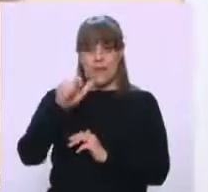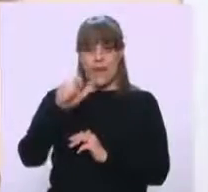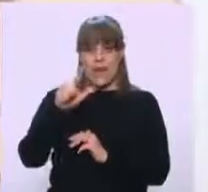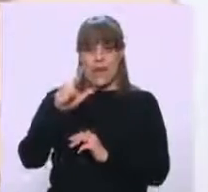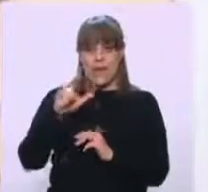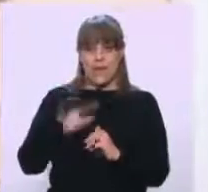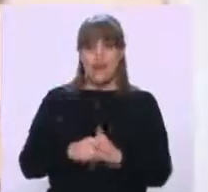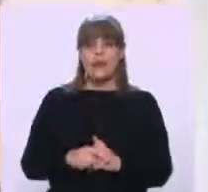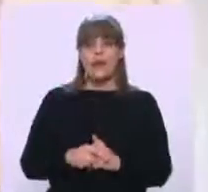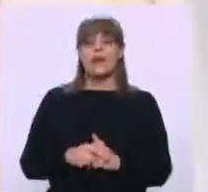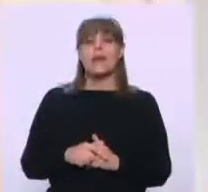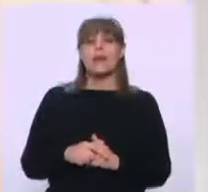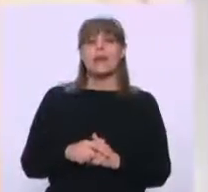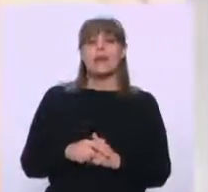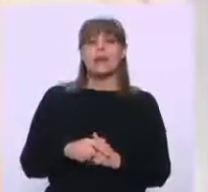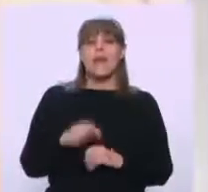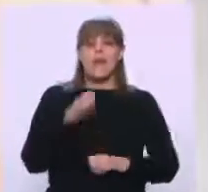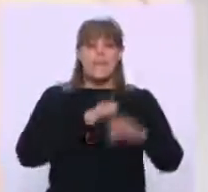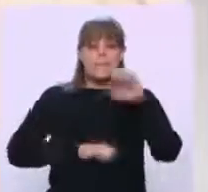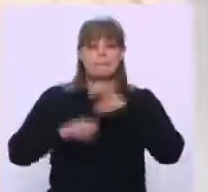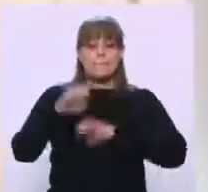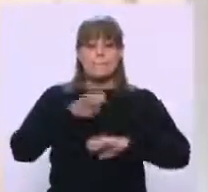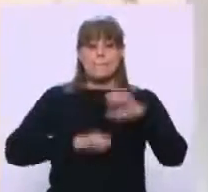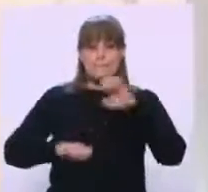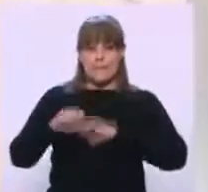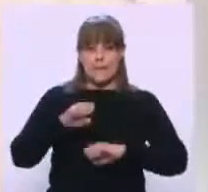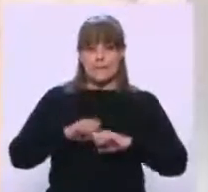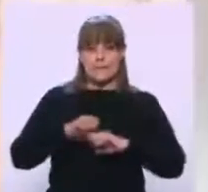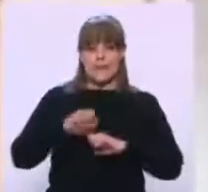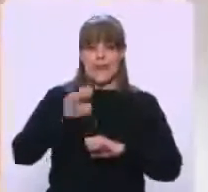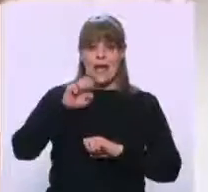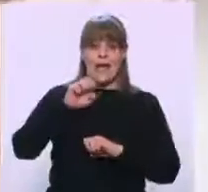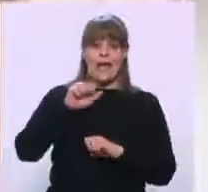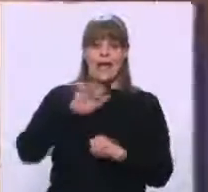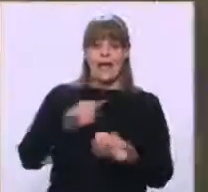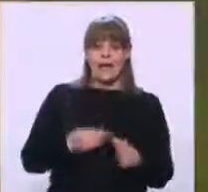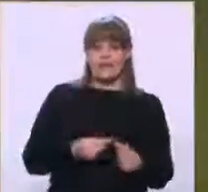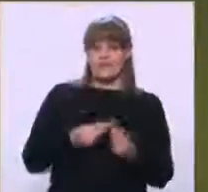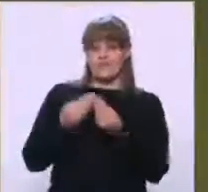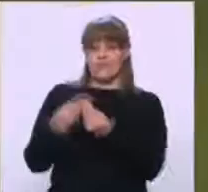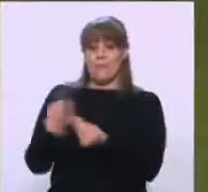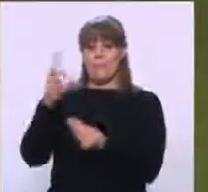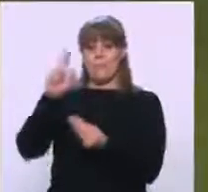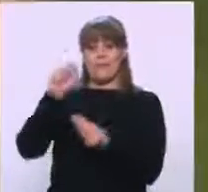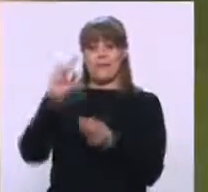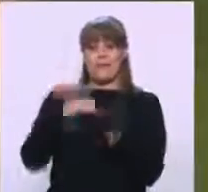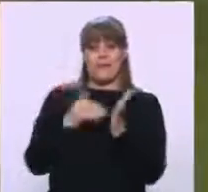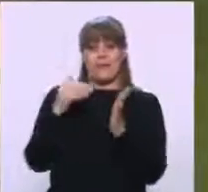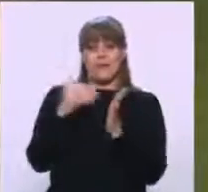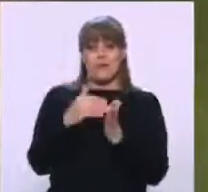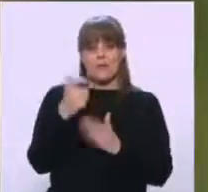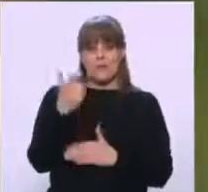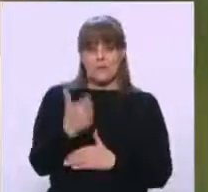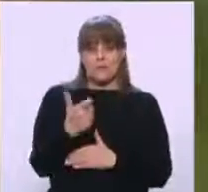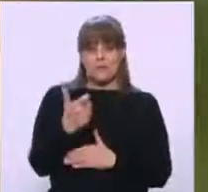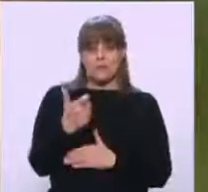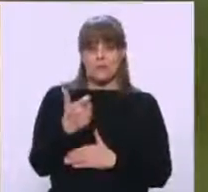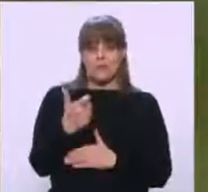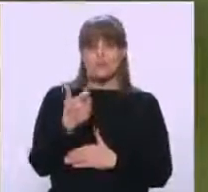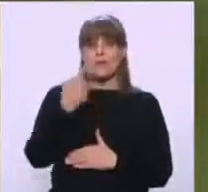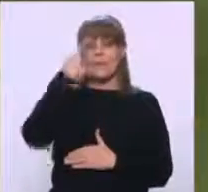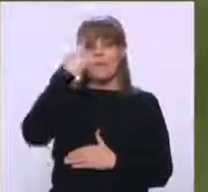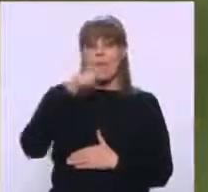fue beneficiada, mira usted, nada menos que por un contrato de 20 millones de pesos otorgado por el mismísimo